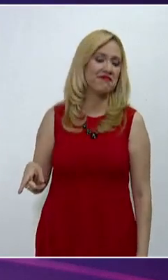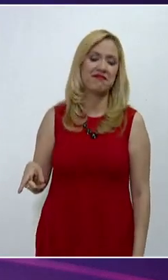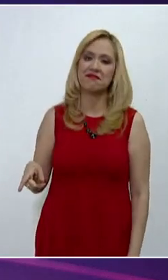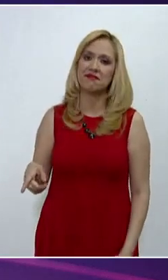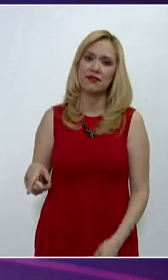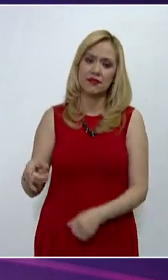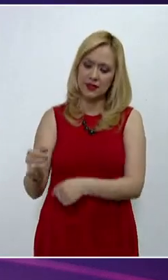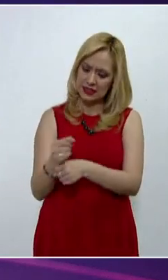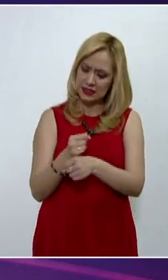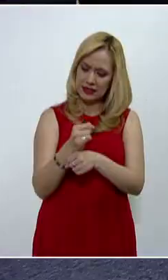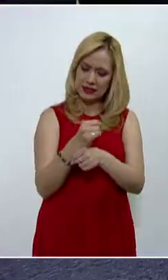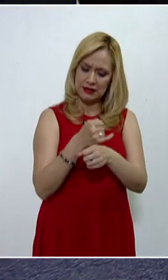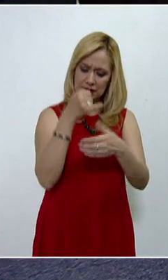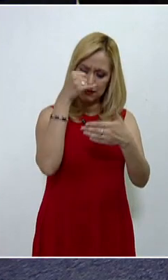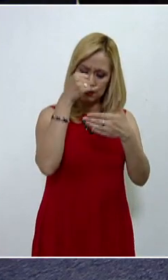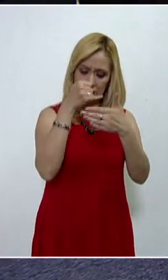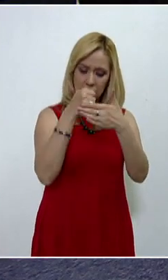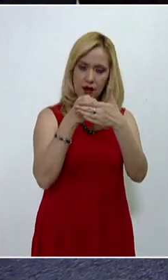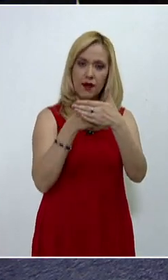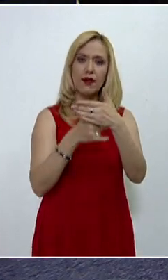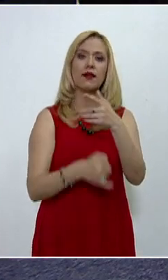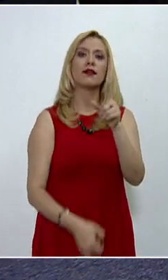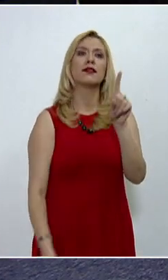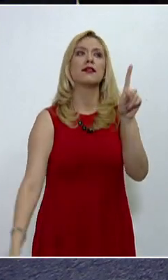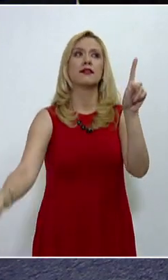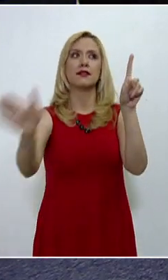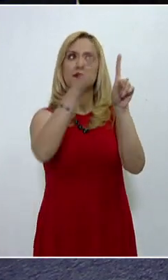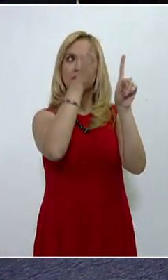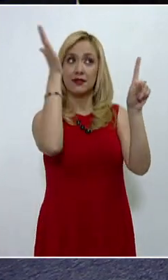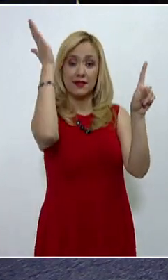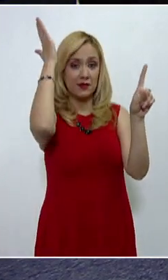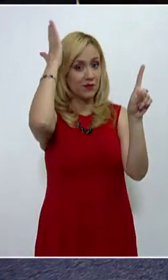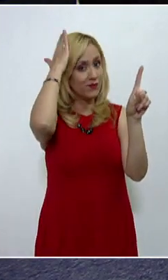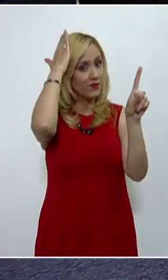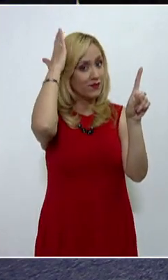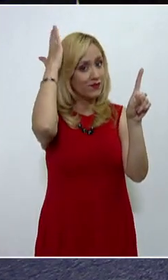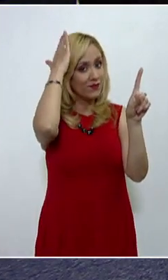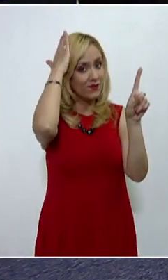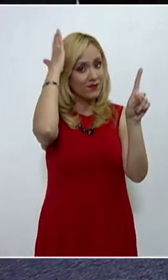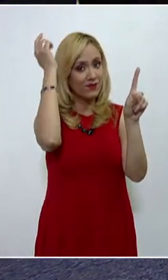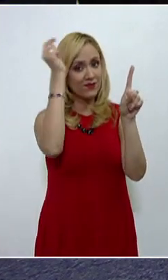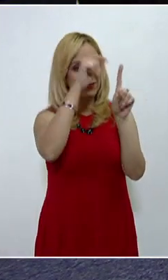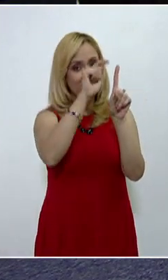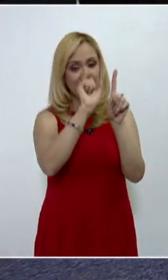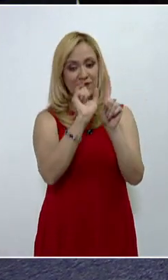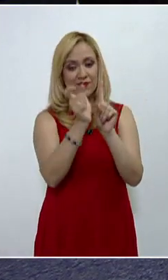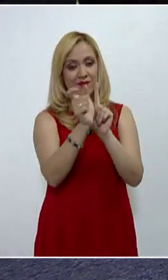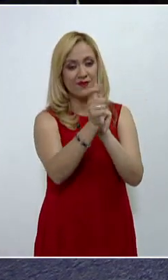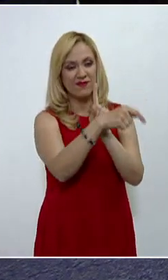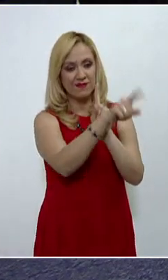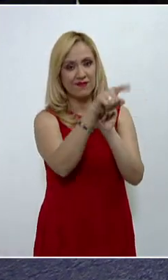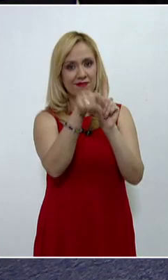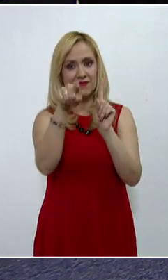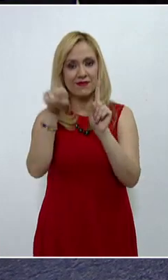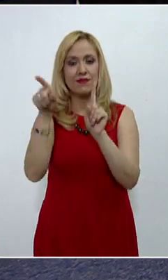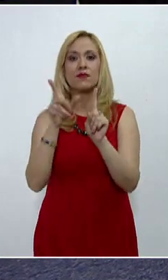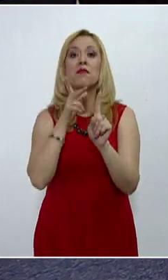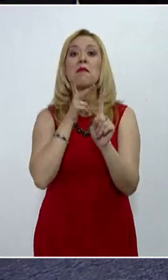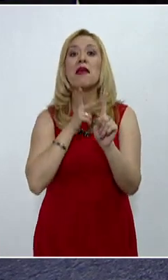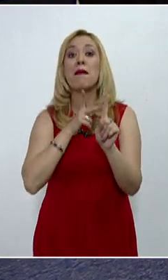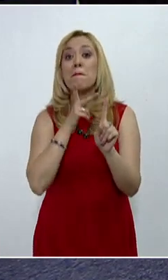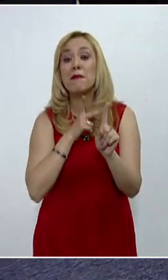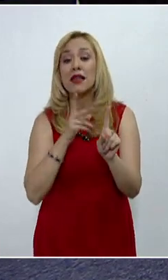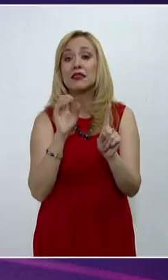una investigación más seria e irte contra, digámoslo claro, quien pudiera estar interviniendo al interior de la propia Pemex